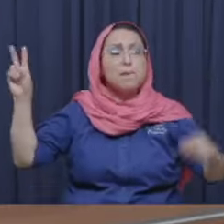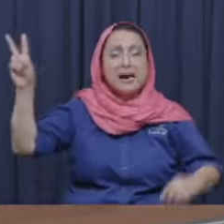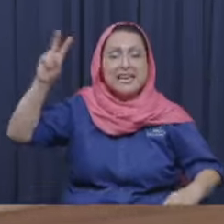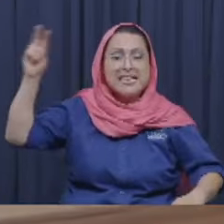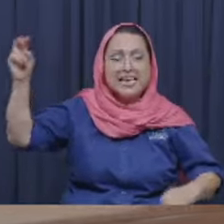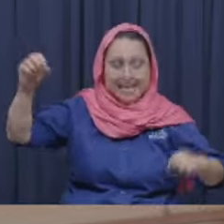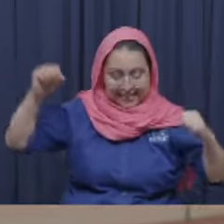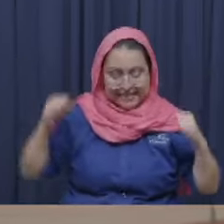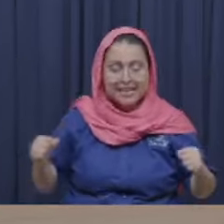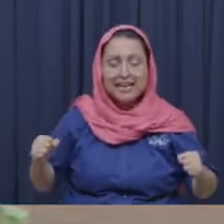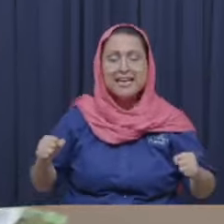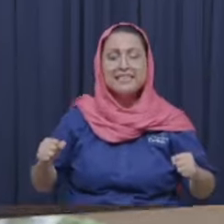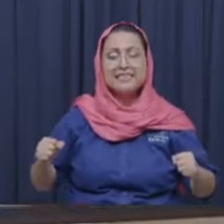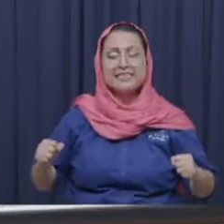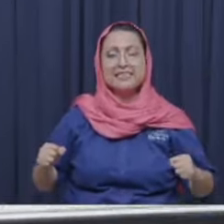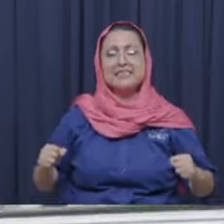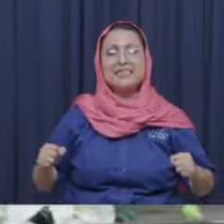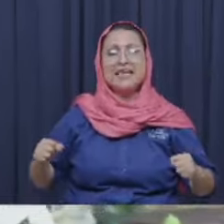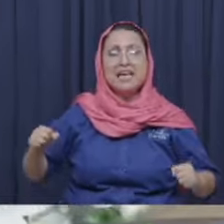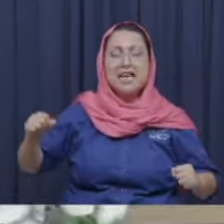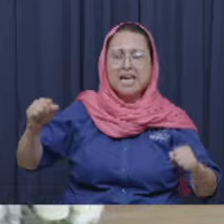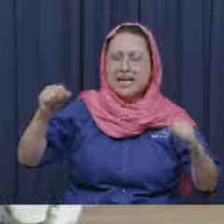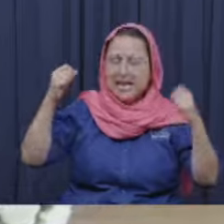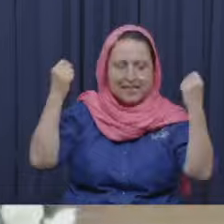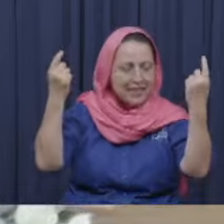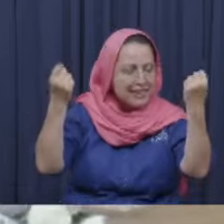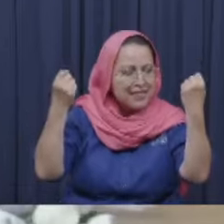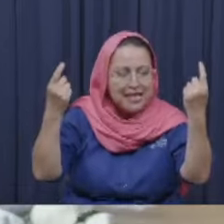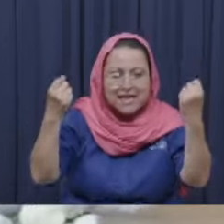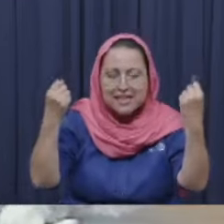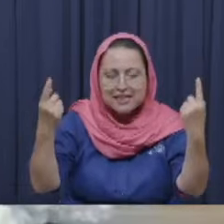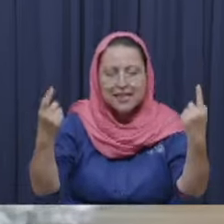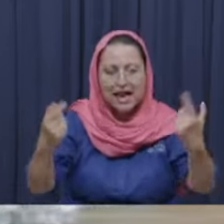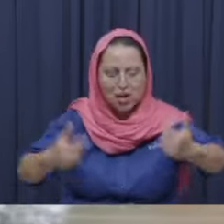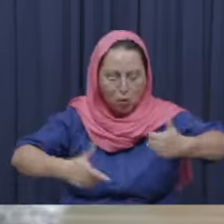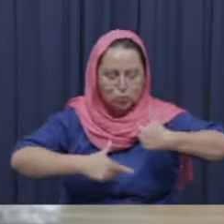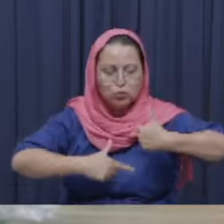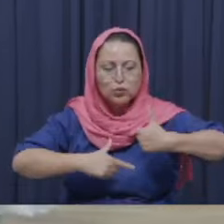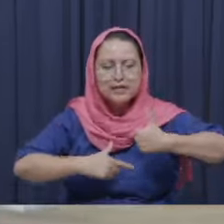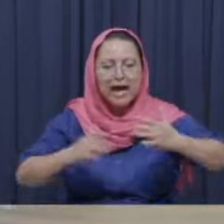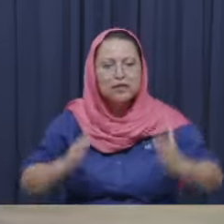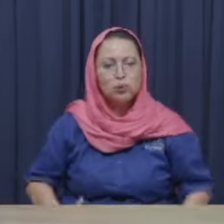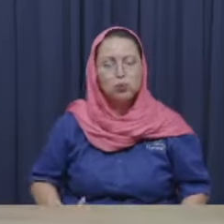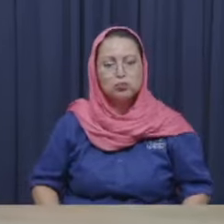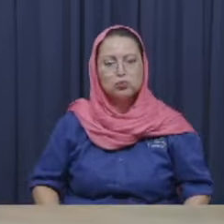despierten los jueces que están adormecidos en las piernas de Dalila.